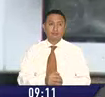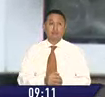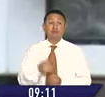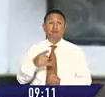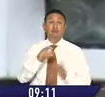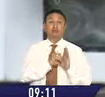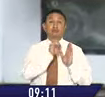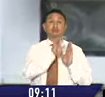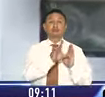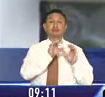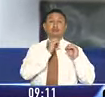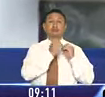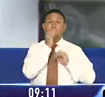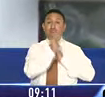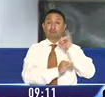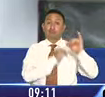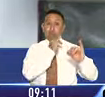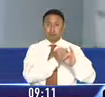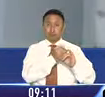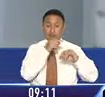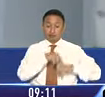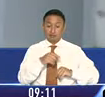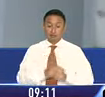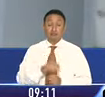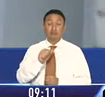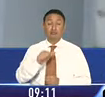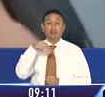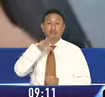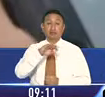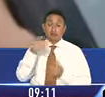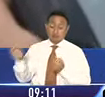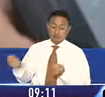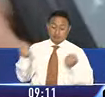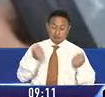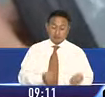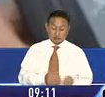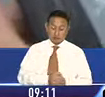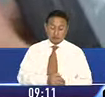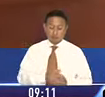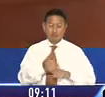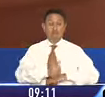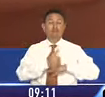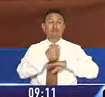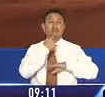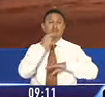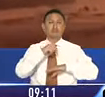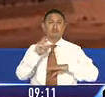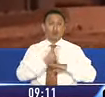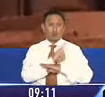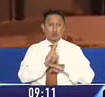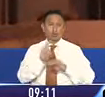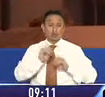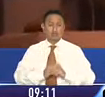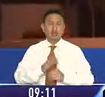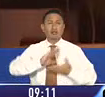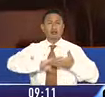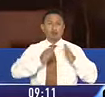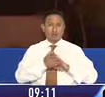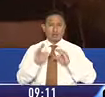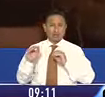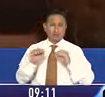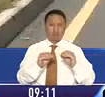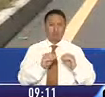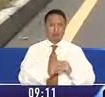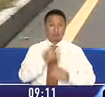una donación de organismos internacionales que recibió la AMT y, según mencionaron las autoridades, la utilizarán para educar a la comunidad y